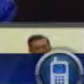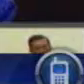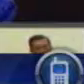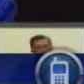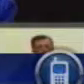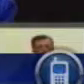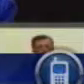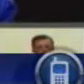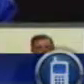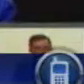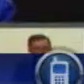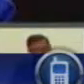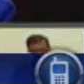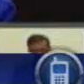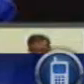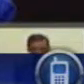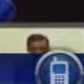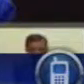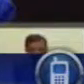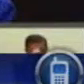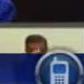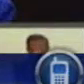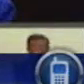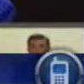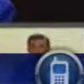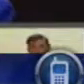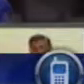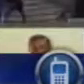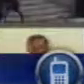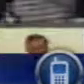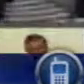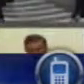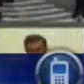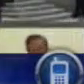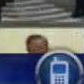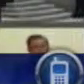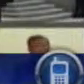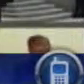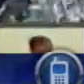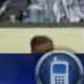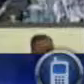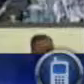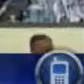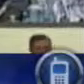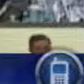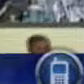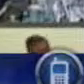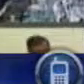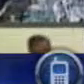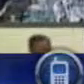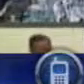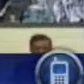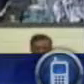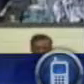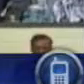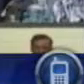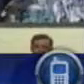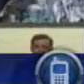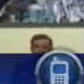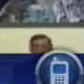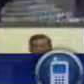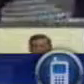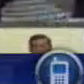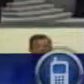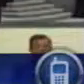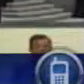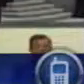estos periodos de receso de las cámaras de diputados y de senadores. Es decir, ya hay un dictamen